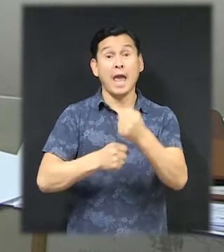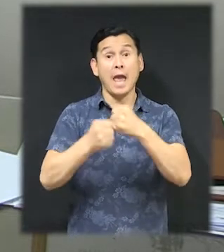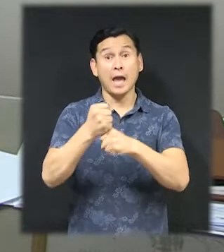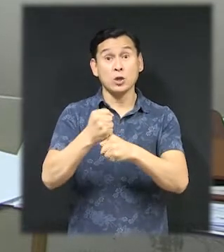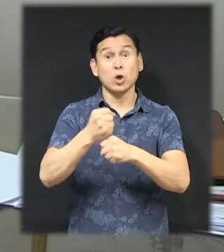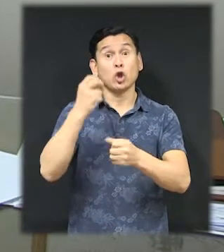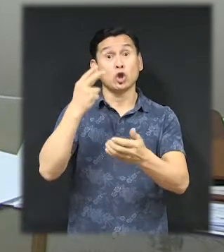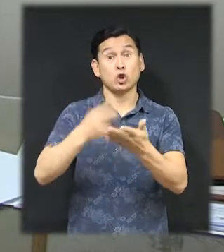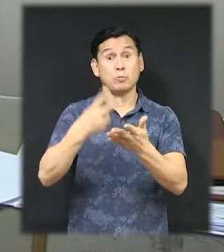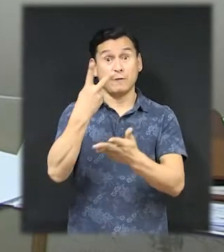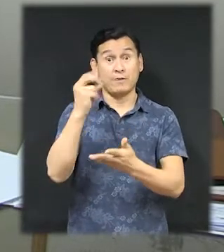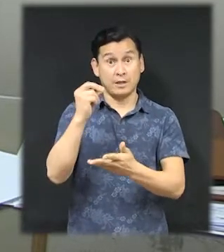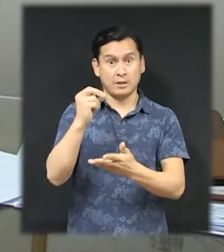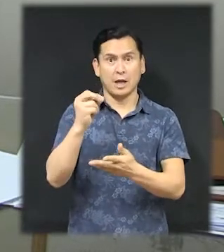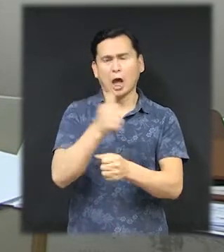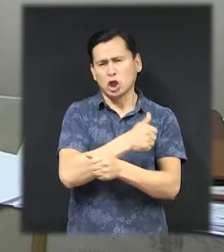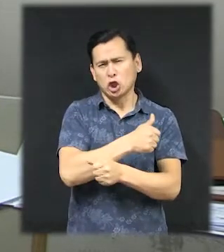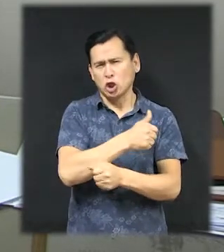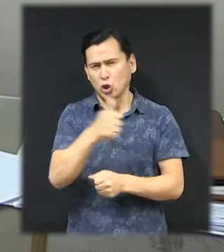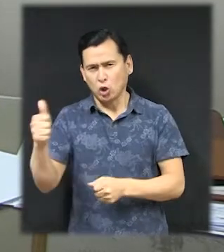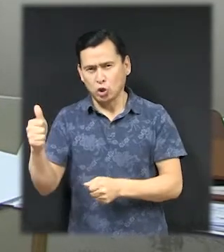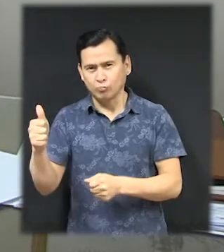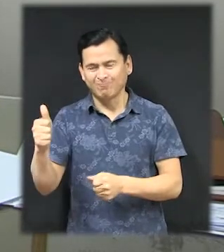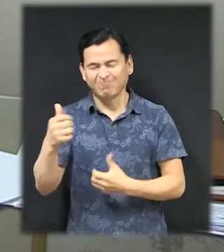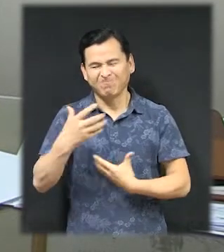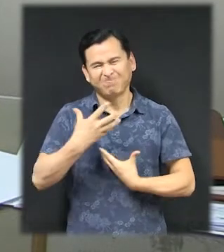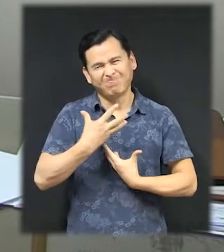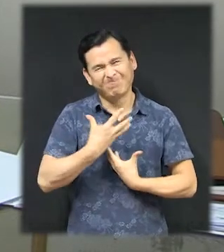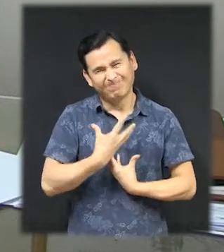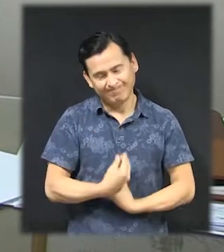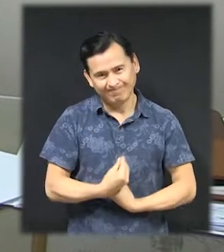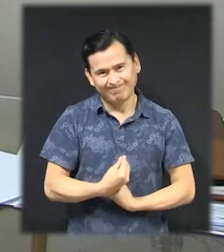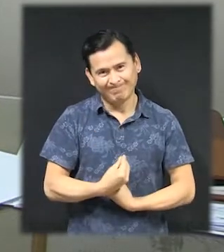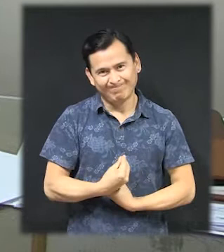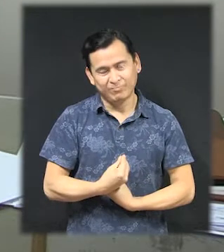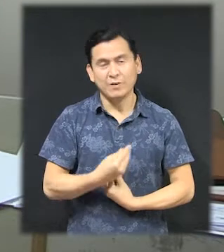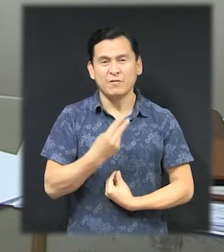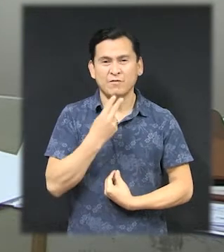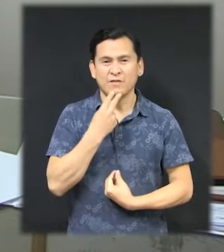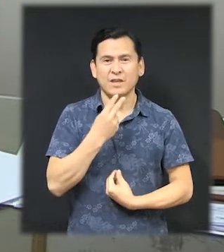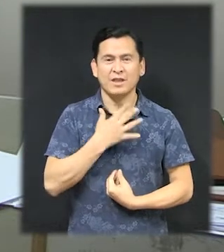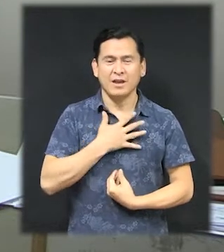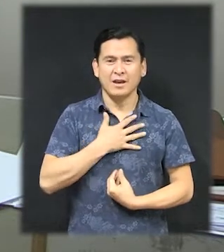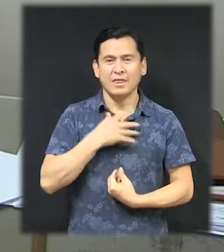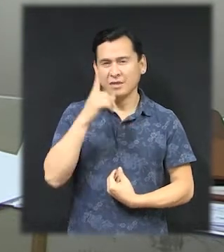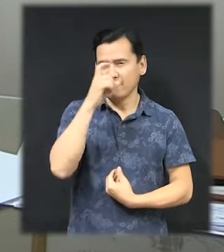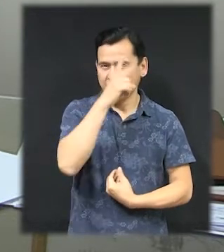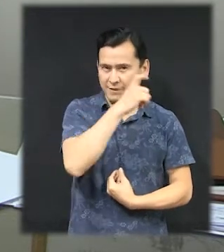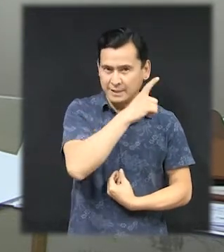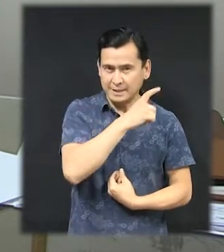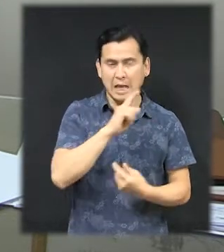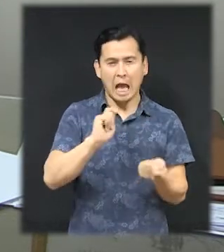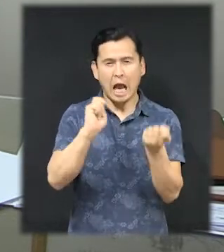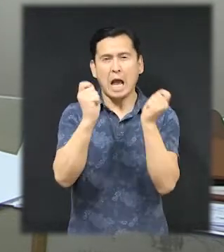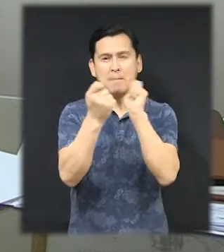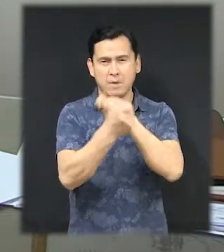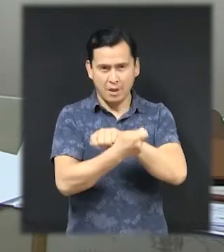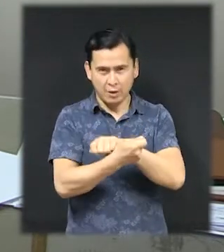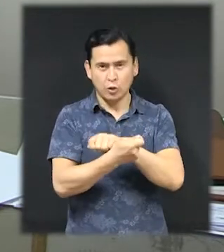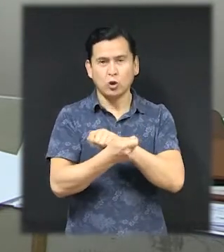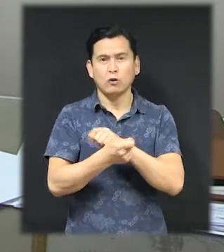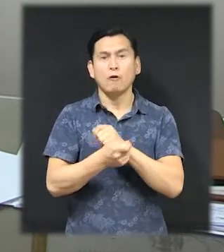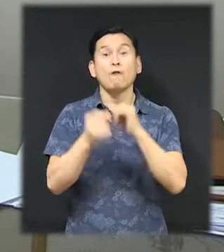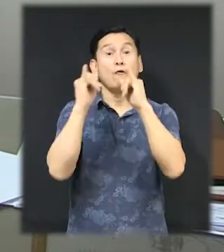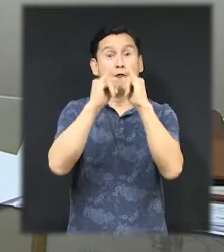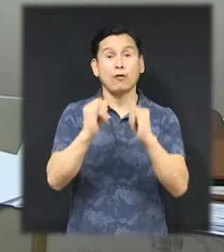año 2020 sin duda a todos nos va a dejar el sabor de haber vivido situaciones difíciles que han cambiado